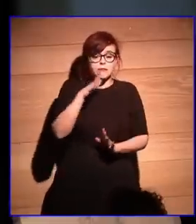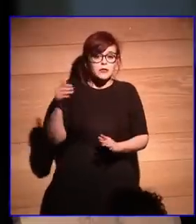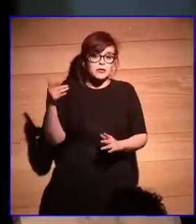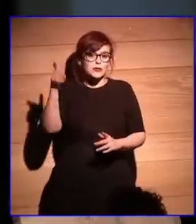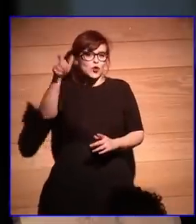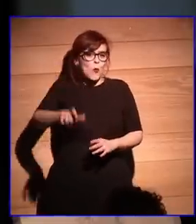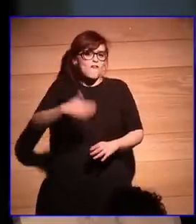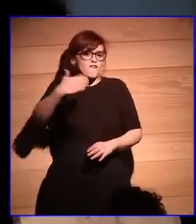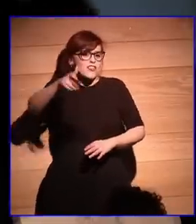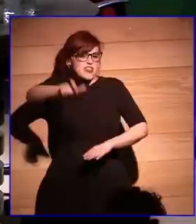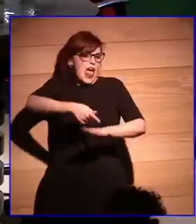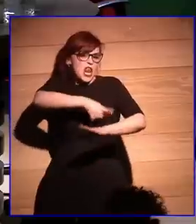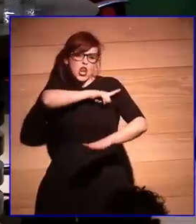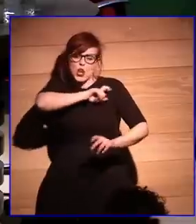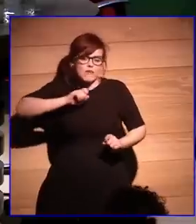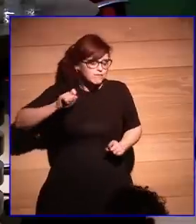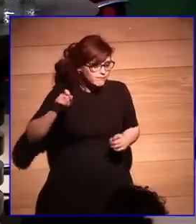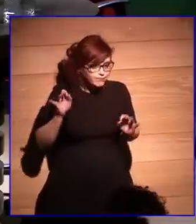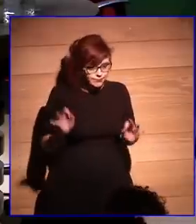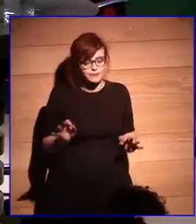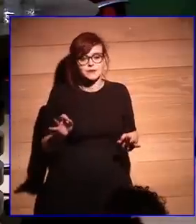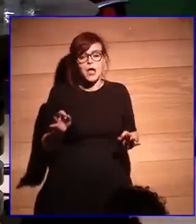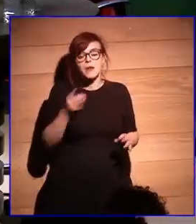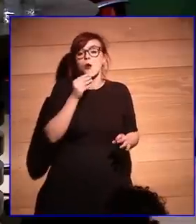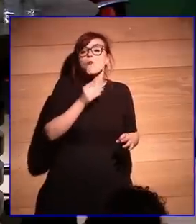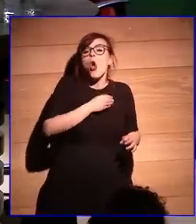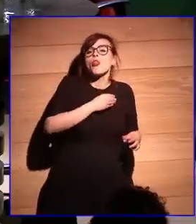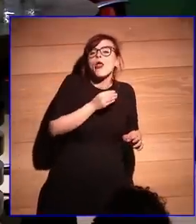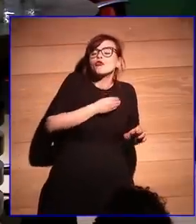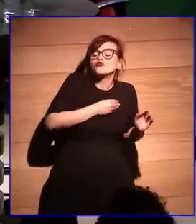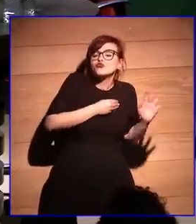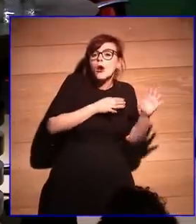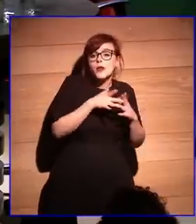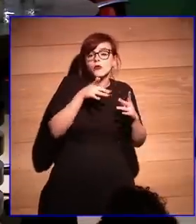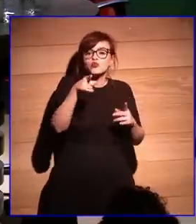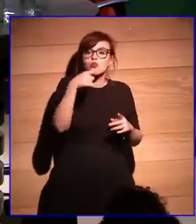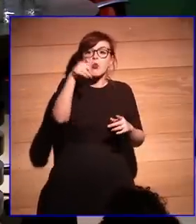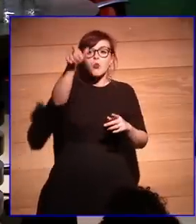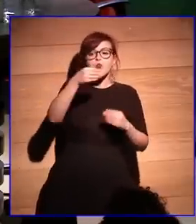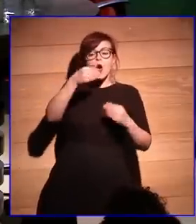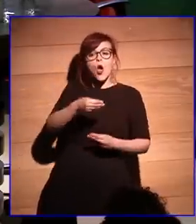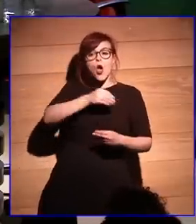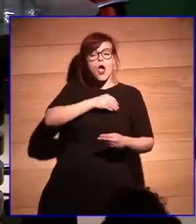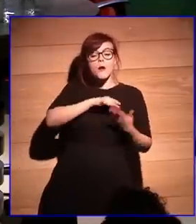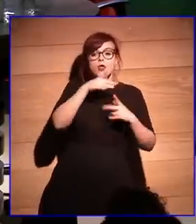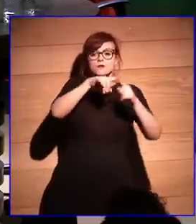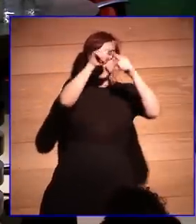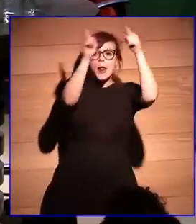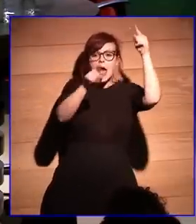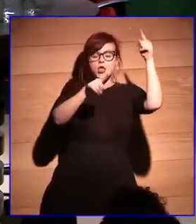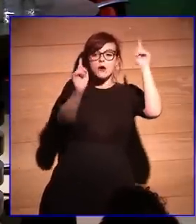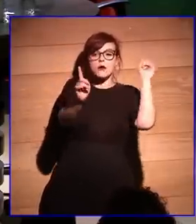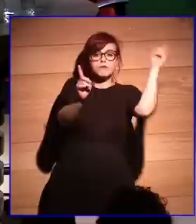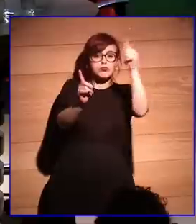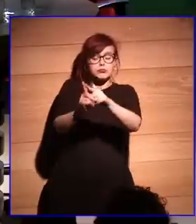del supervillano clásico. Así, tú eres una persona normal, bondadosa, pero te cae un rayo, por ejemplo, y te dedicas a conquistar el mundo. ¿Es así? ¿Eso